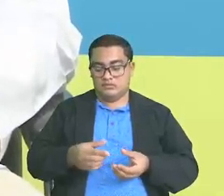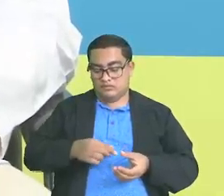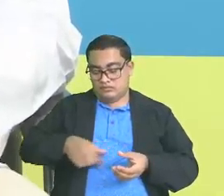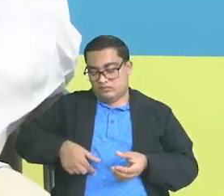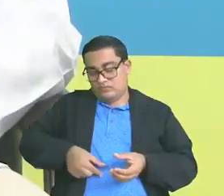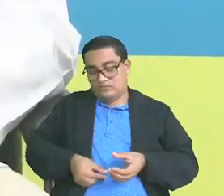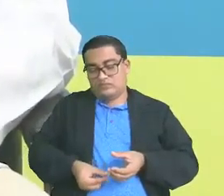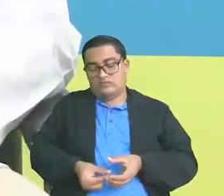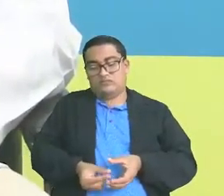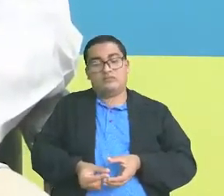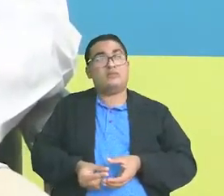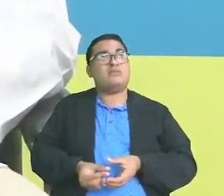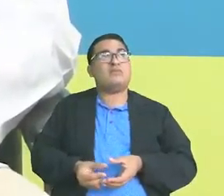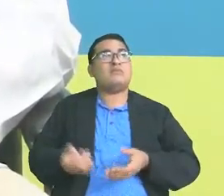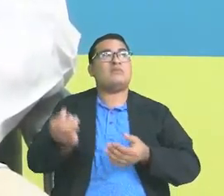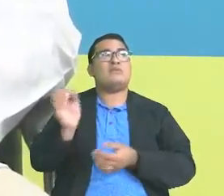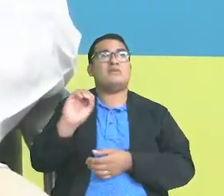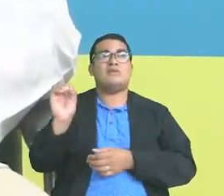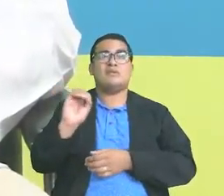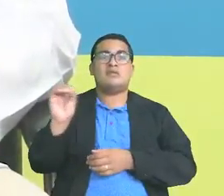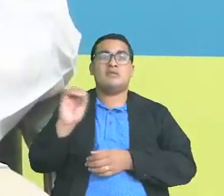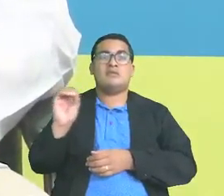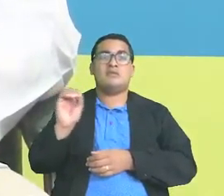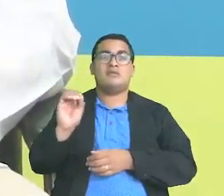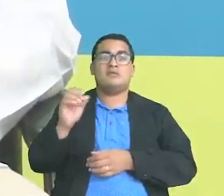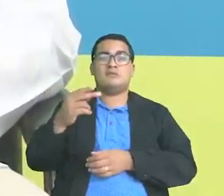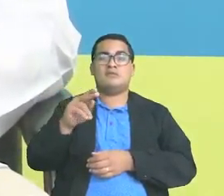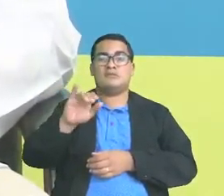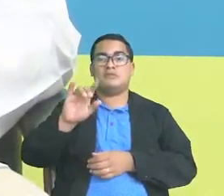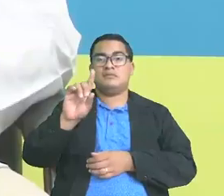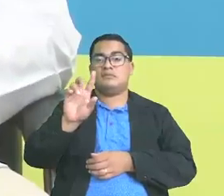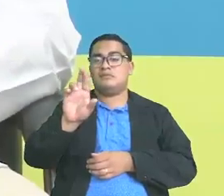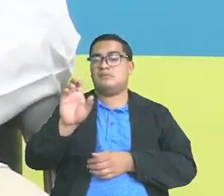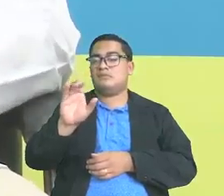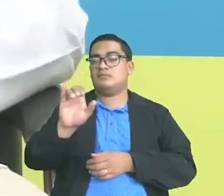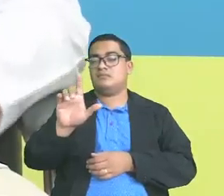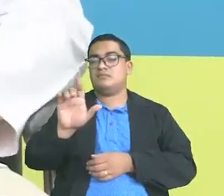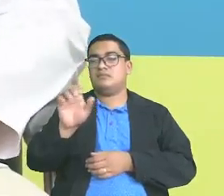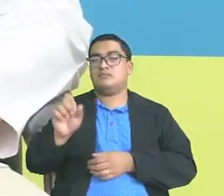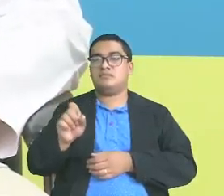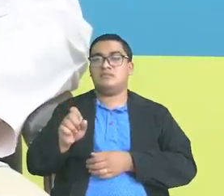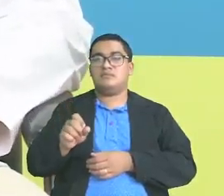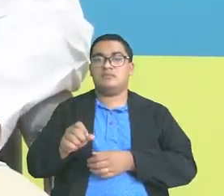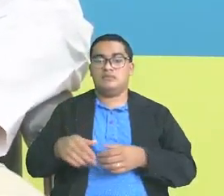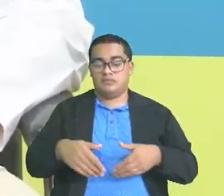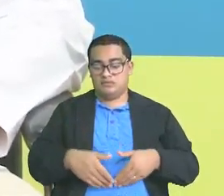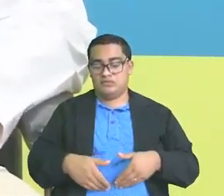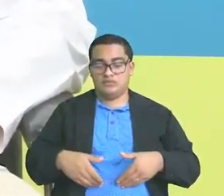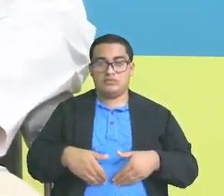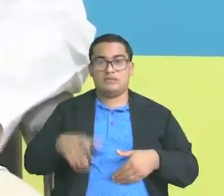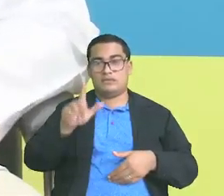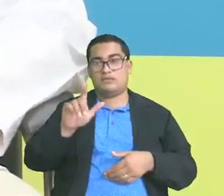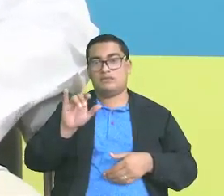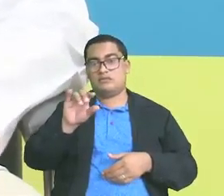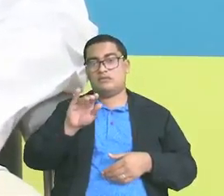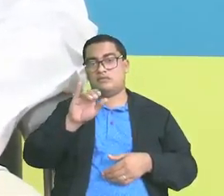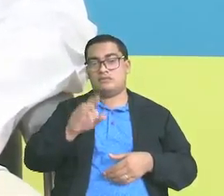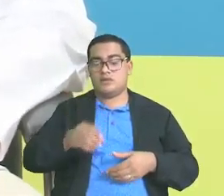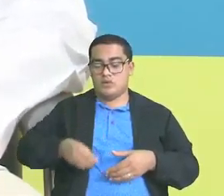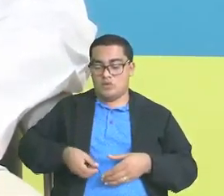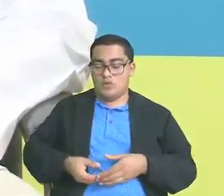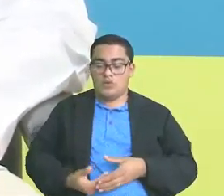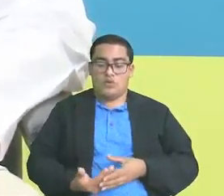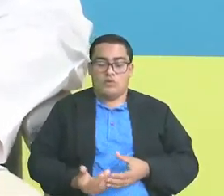el escroto, y o hidrocele, que es líquido del abdomen, porque en el abdomen nosotros siempre tenemos líquido, una